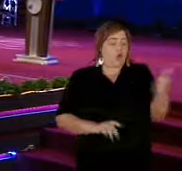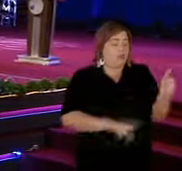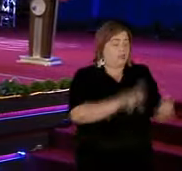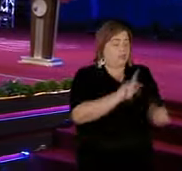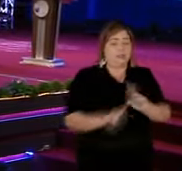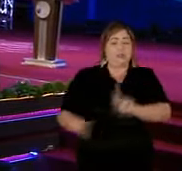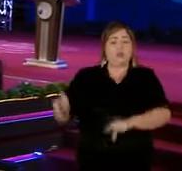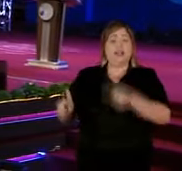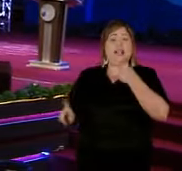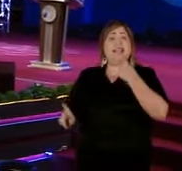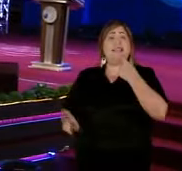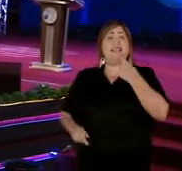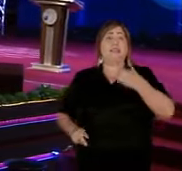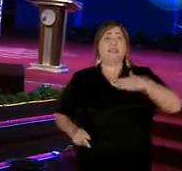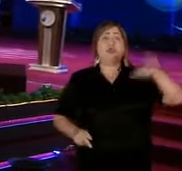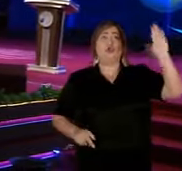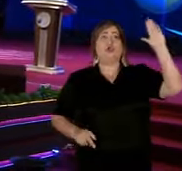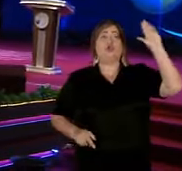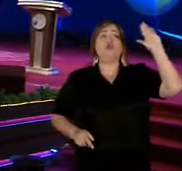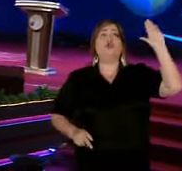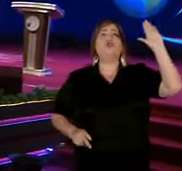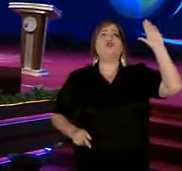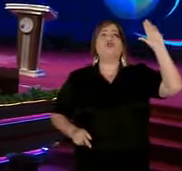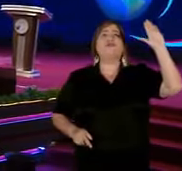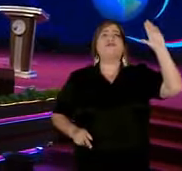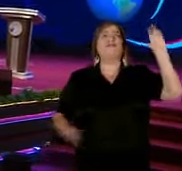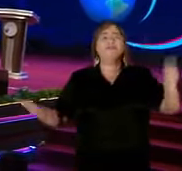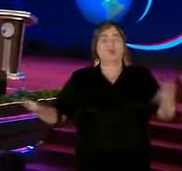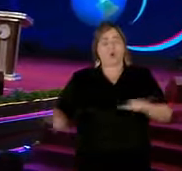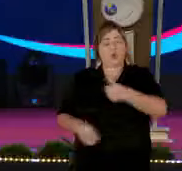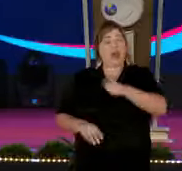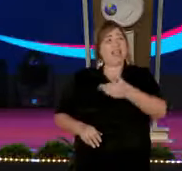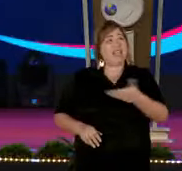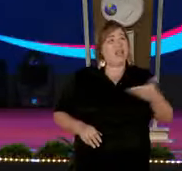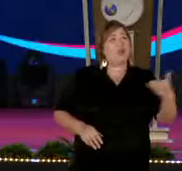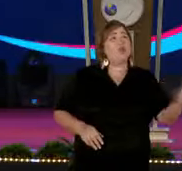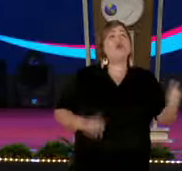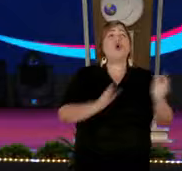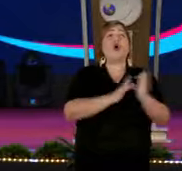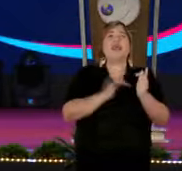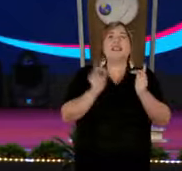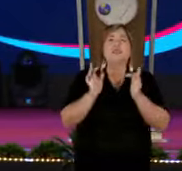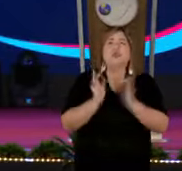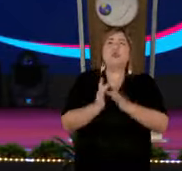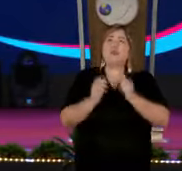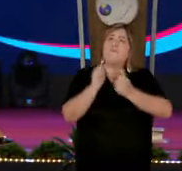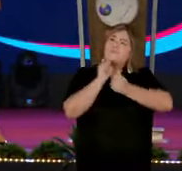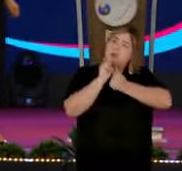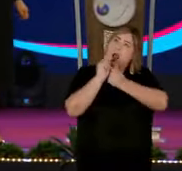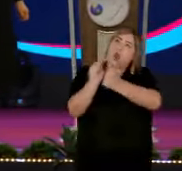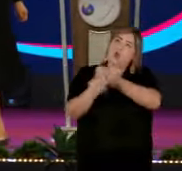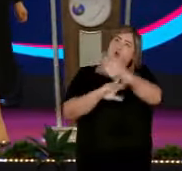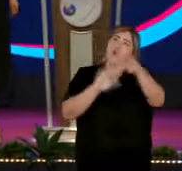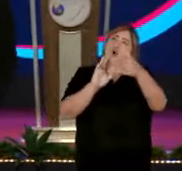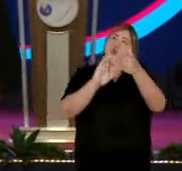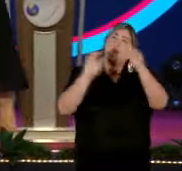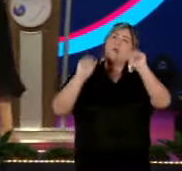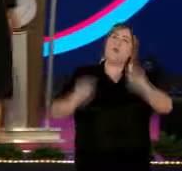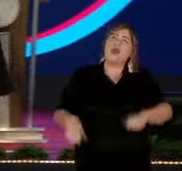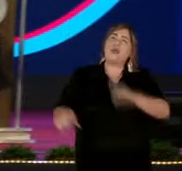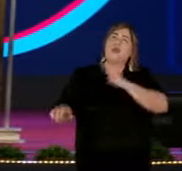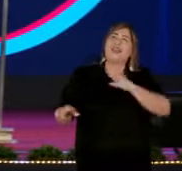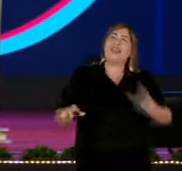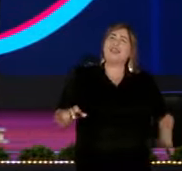y han dicho, yo soy todo terreno, yo a Cristo le voy, yo todo lo puedo en Cristo que me